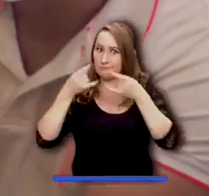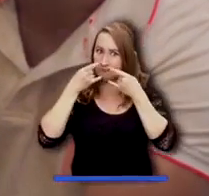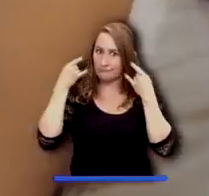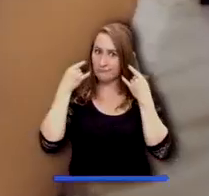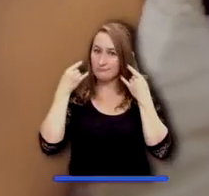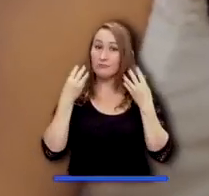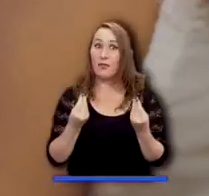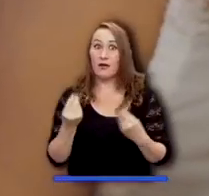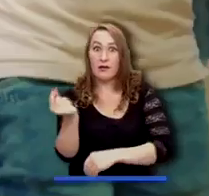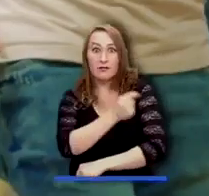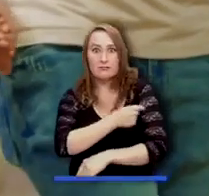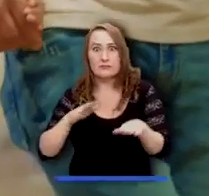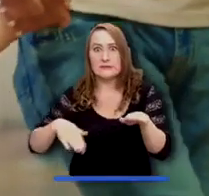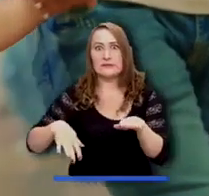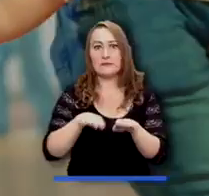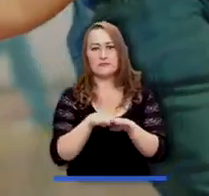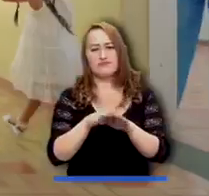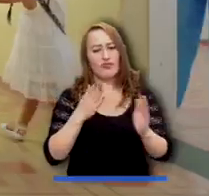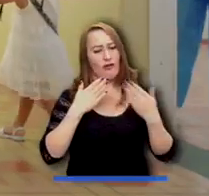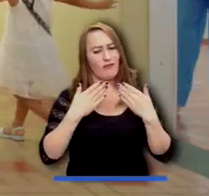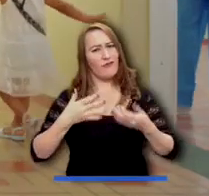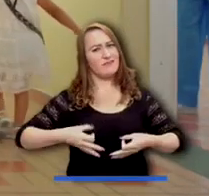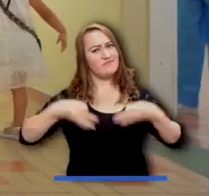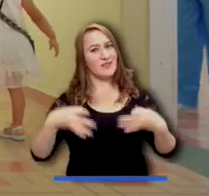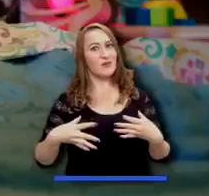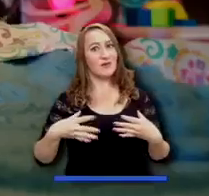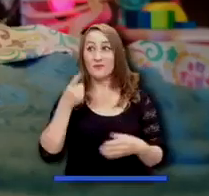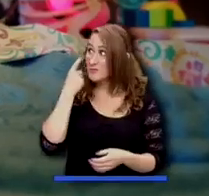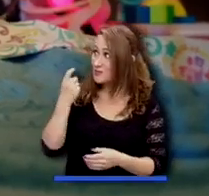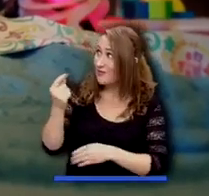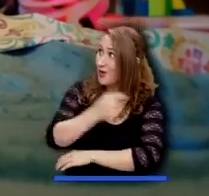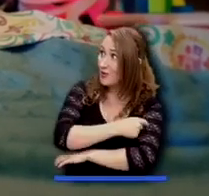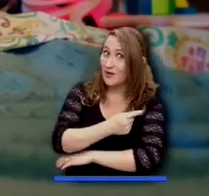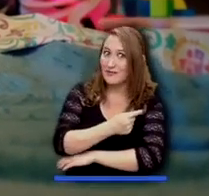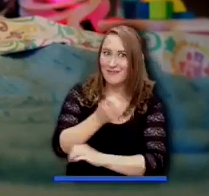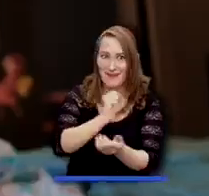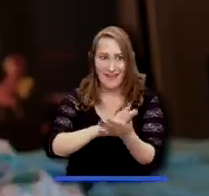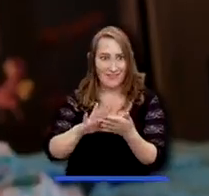para ponerse al día con las vacunas de forma confiable y segura. Busca ya las